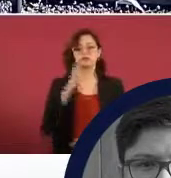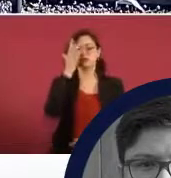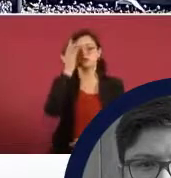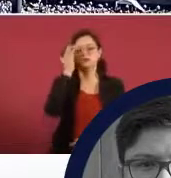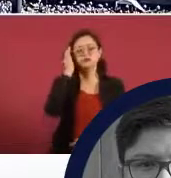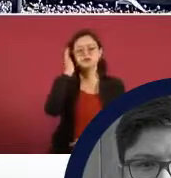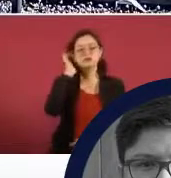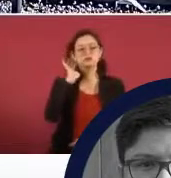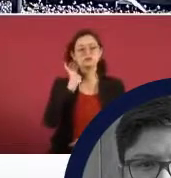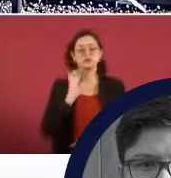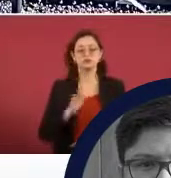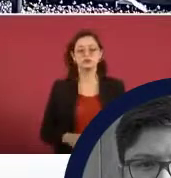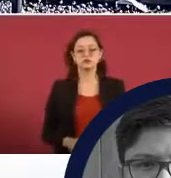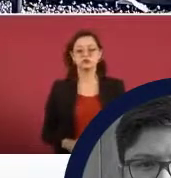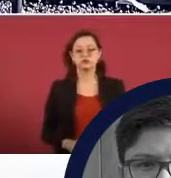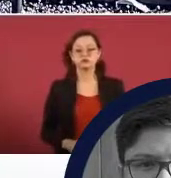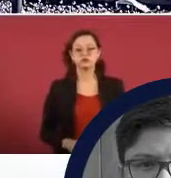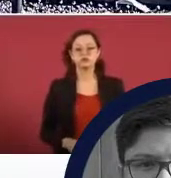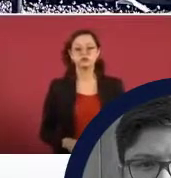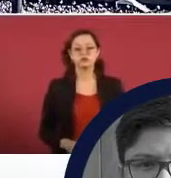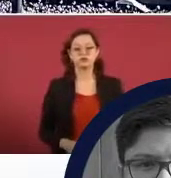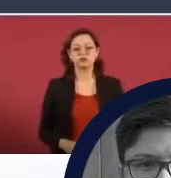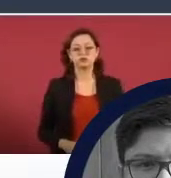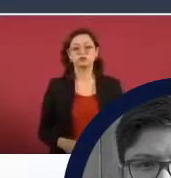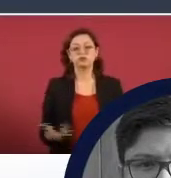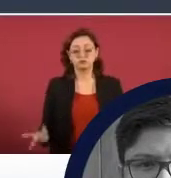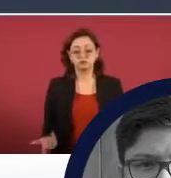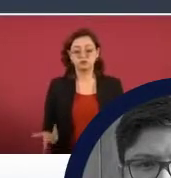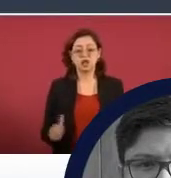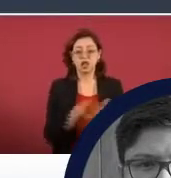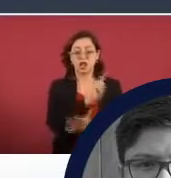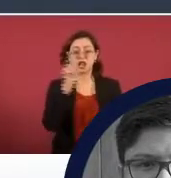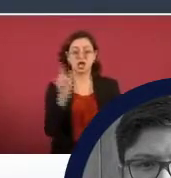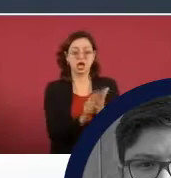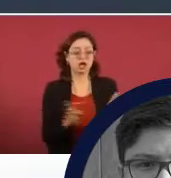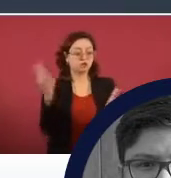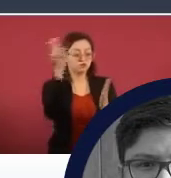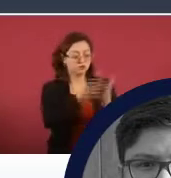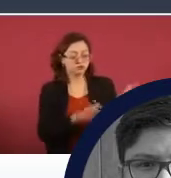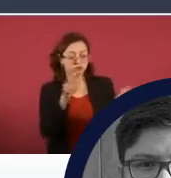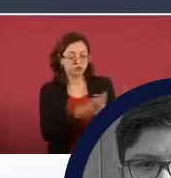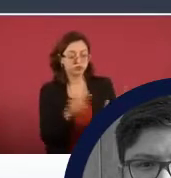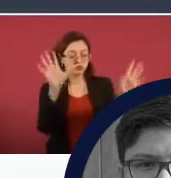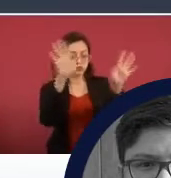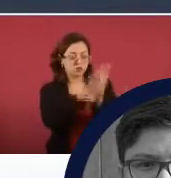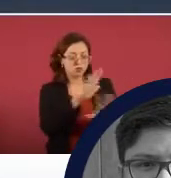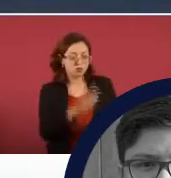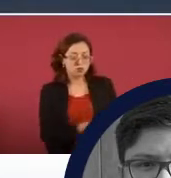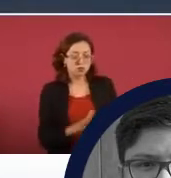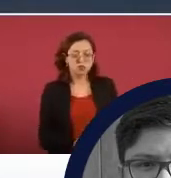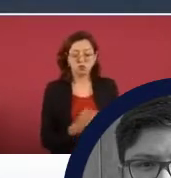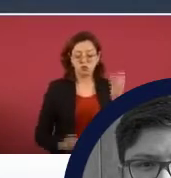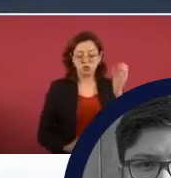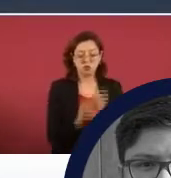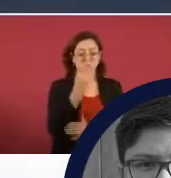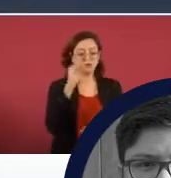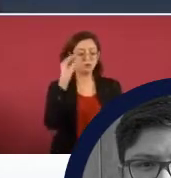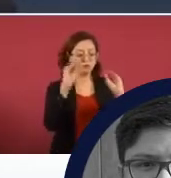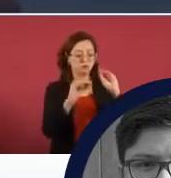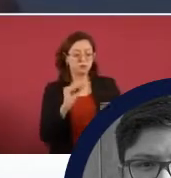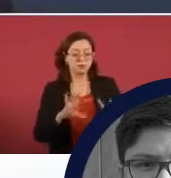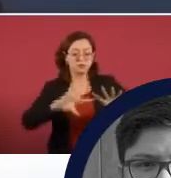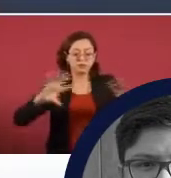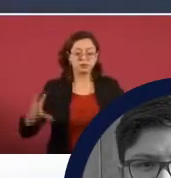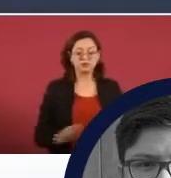uno de los experimentos de renta universal garantizada mayores en el mundo, ¿no?